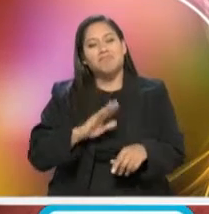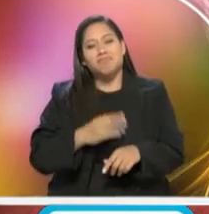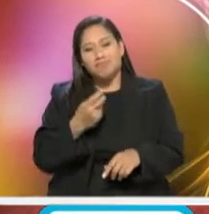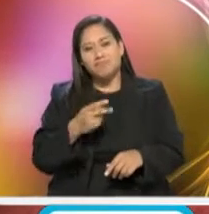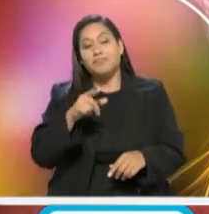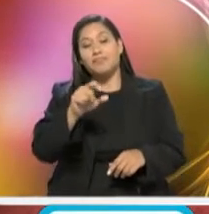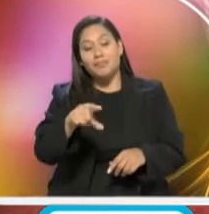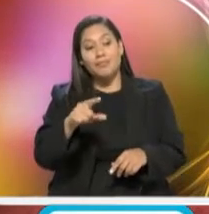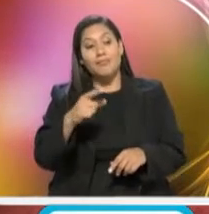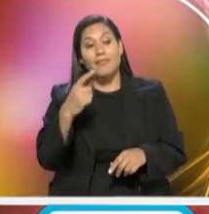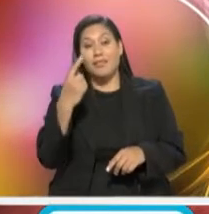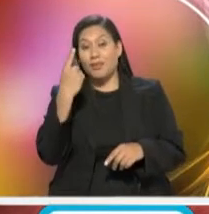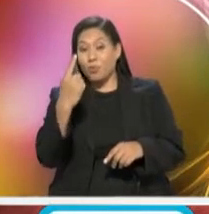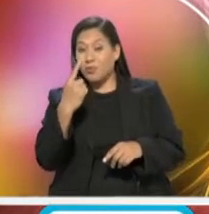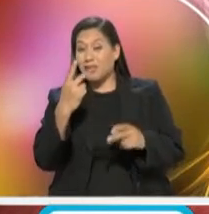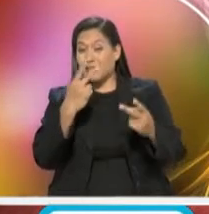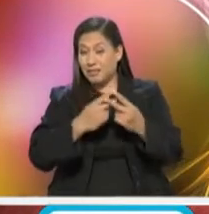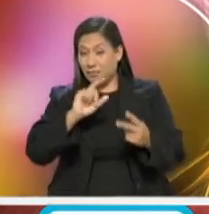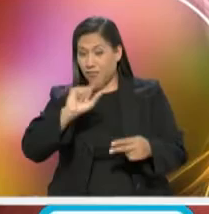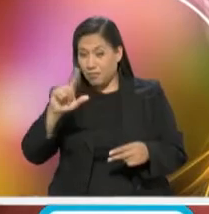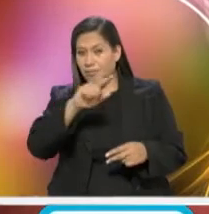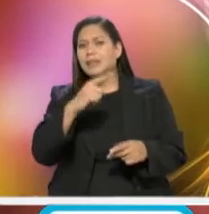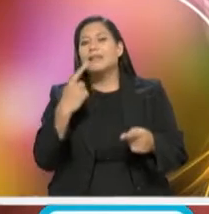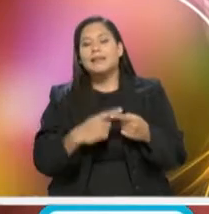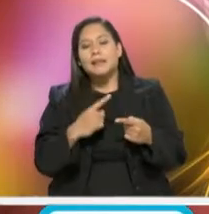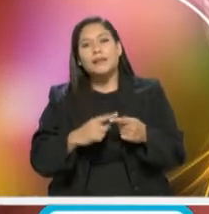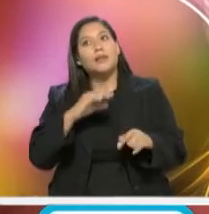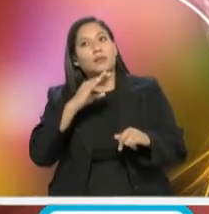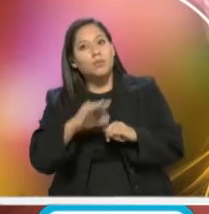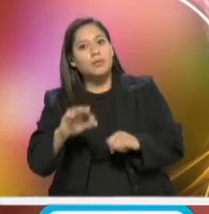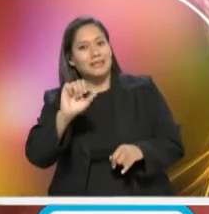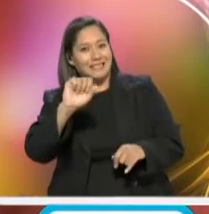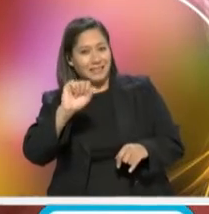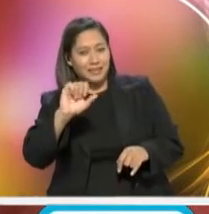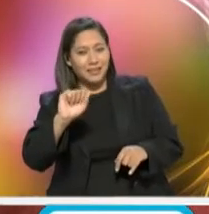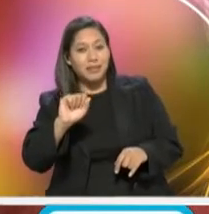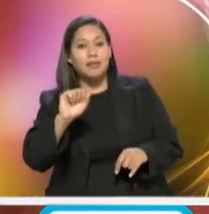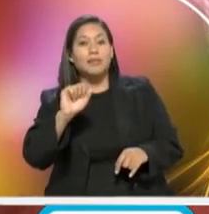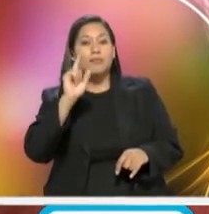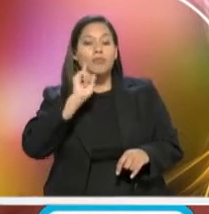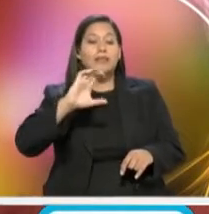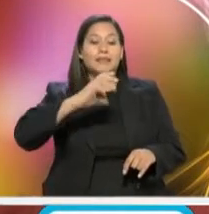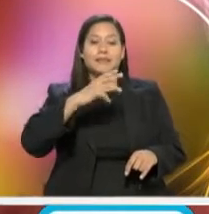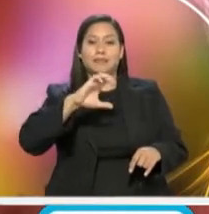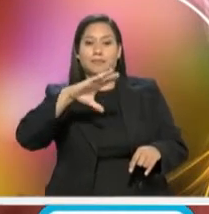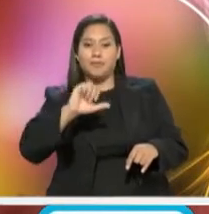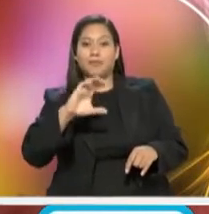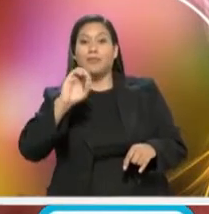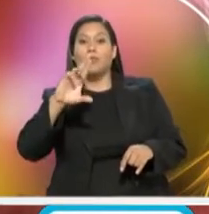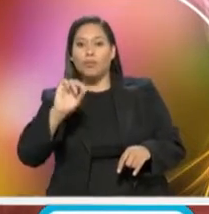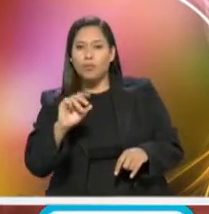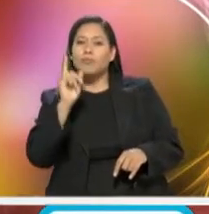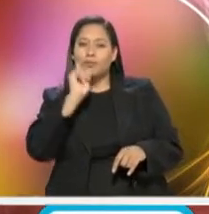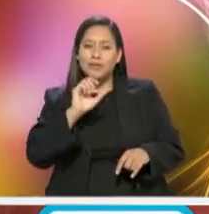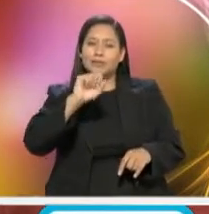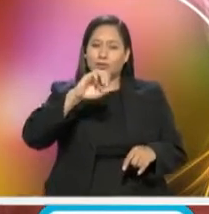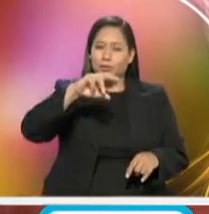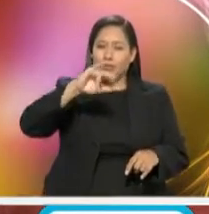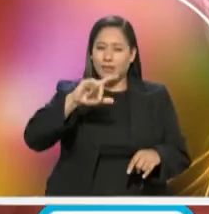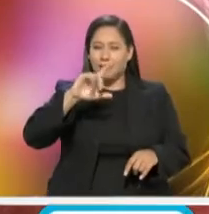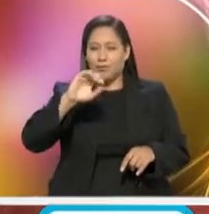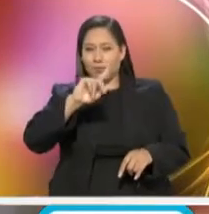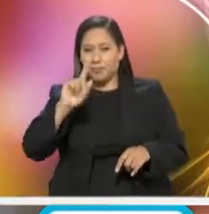una de estas estrellas fue justamente a finales de los 60, la chamaca de oro, Sonia López, que